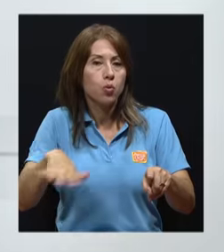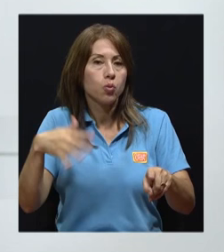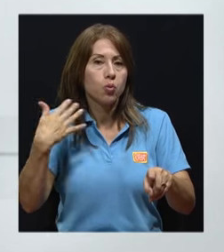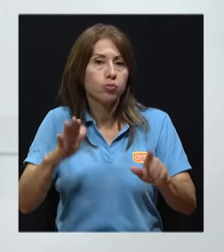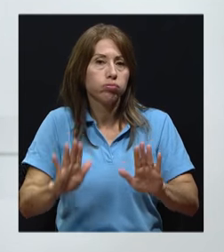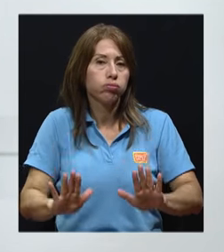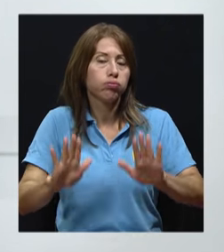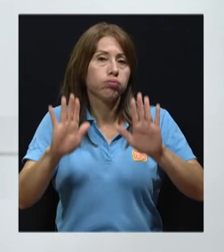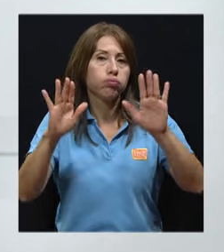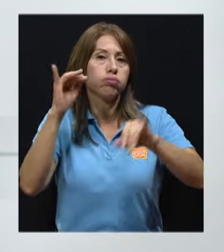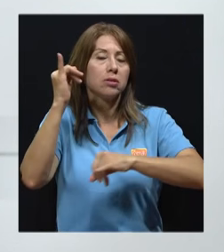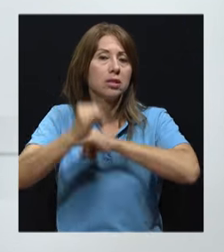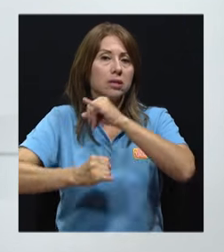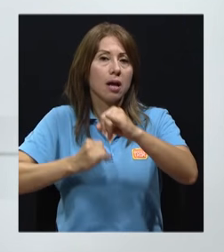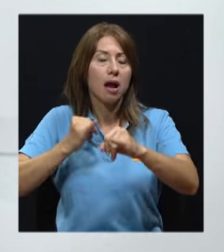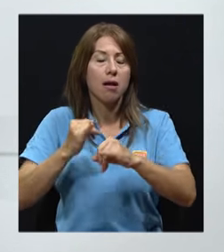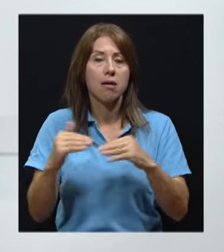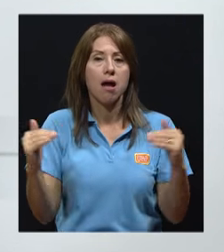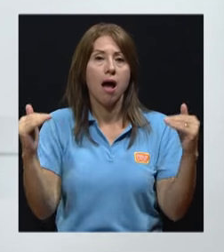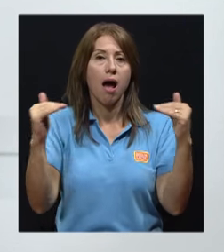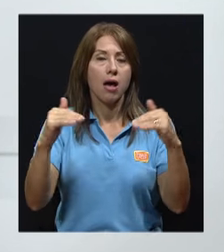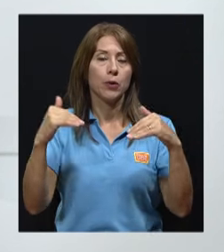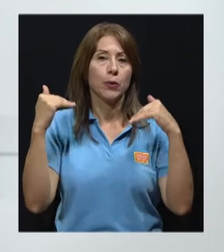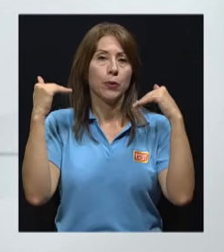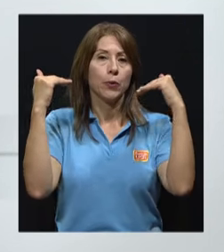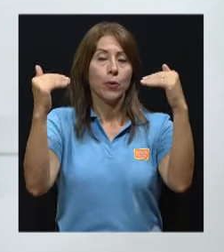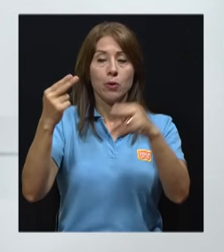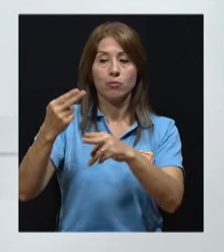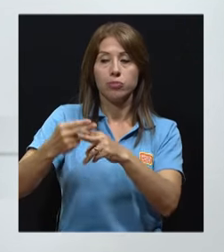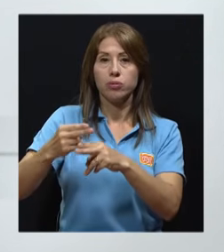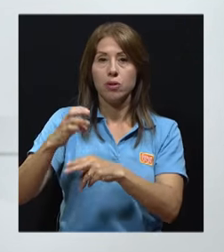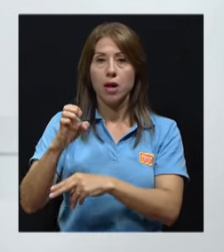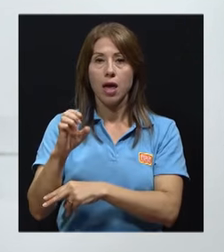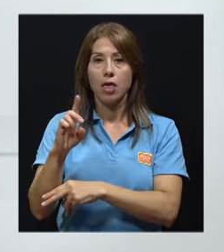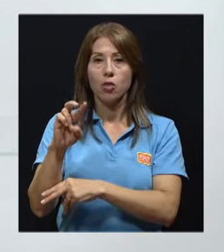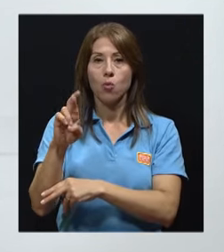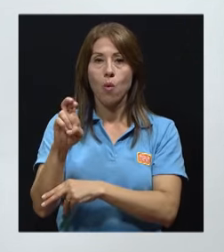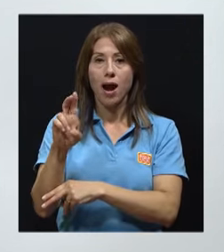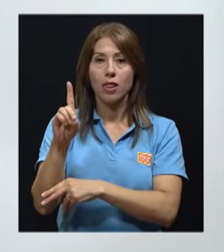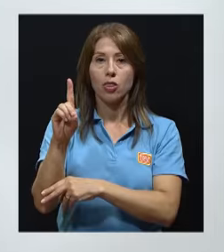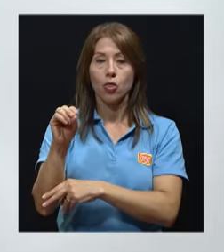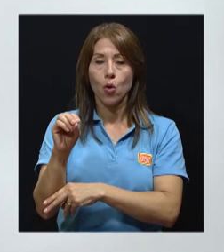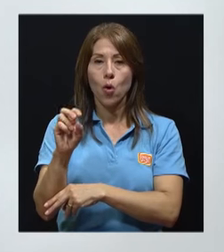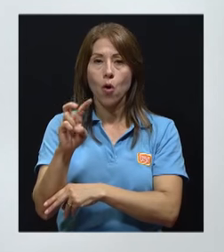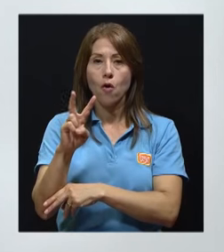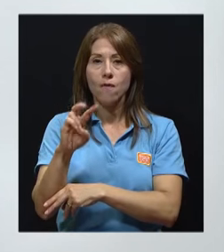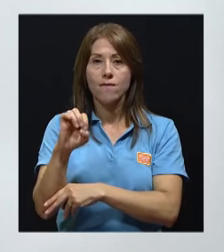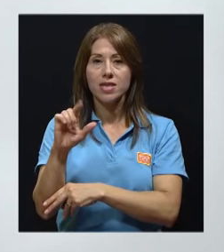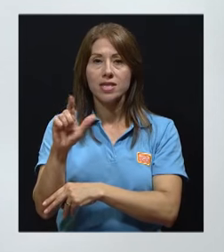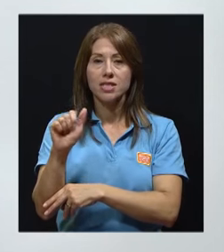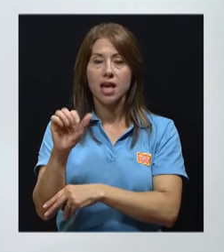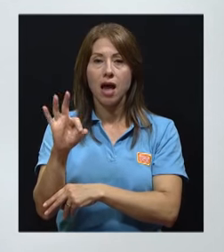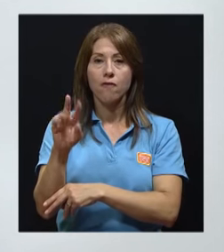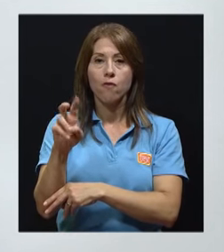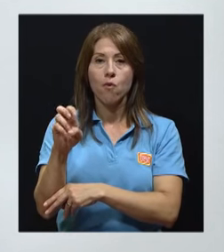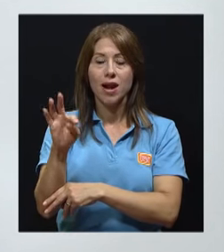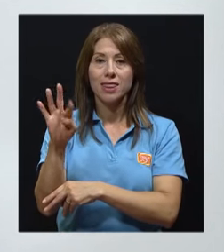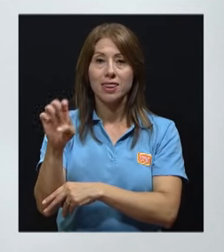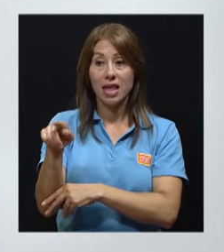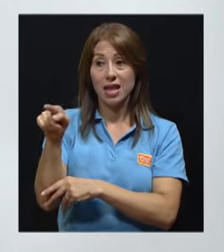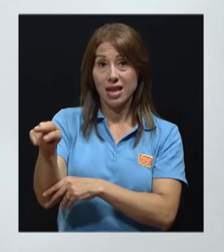internacional fuera de serie este Eduardo villafuerte trabaja en este proyecto de investigación